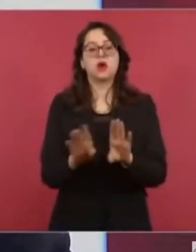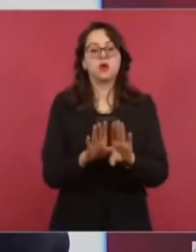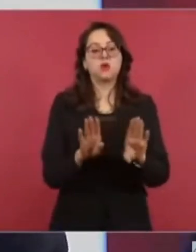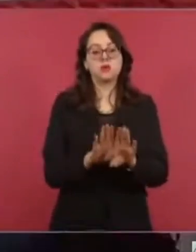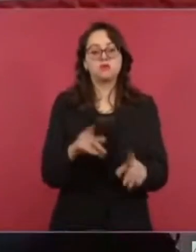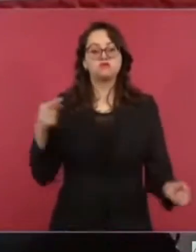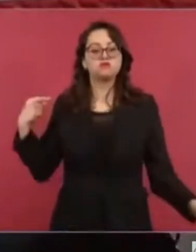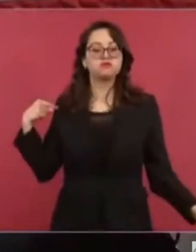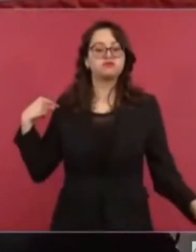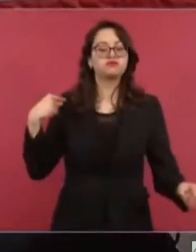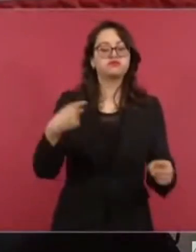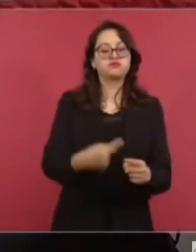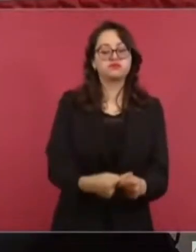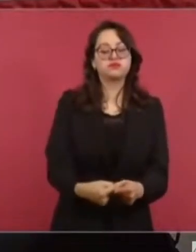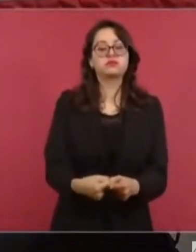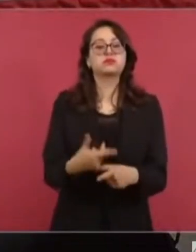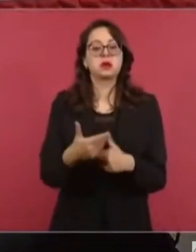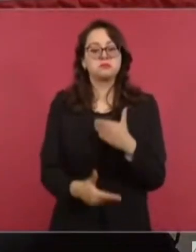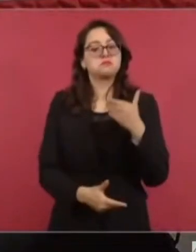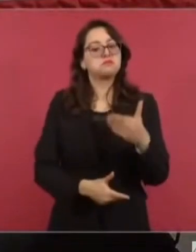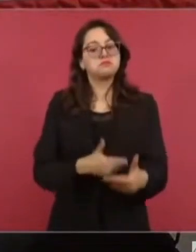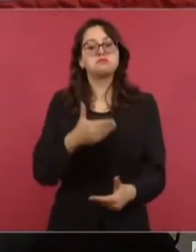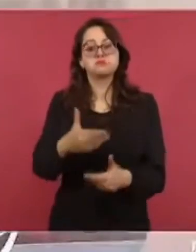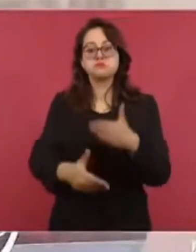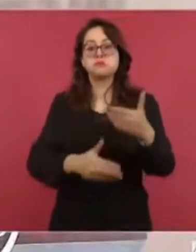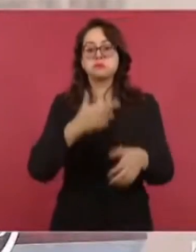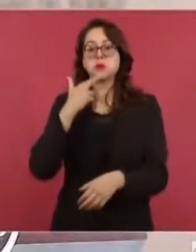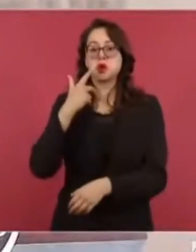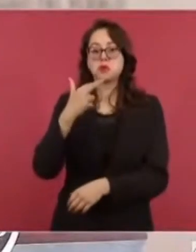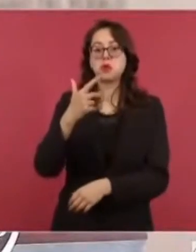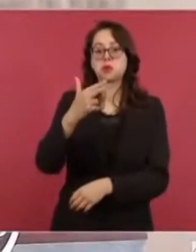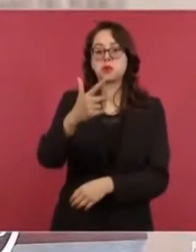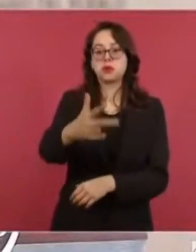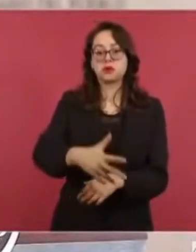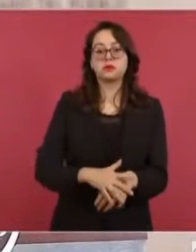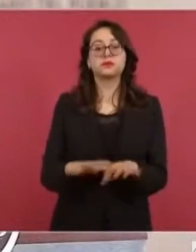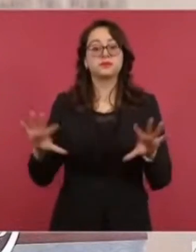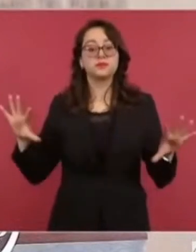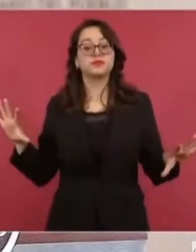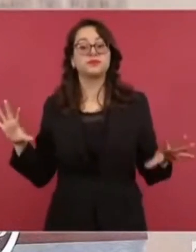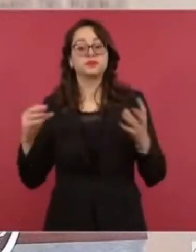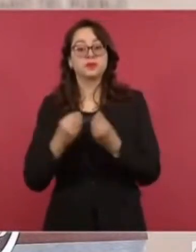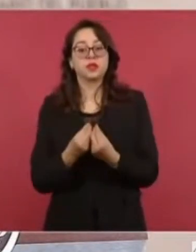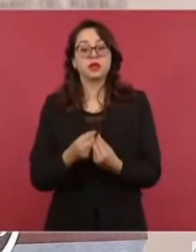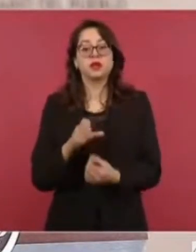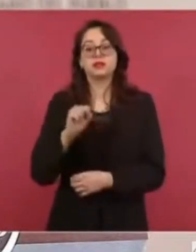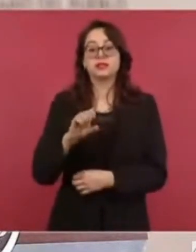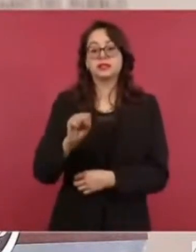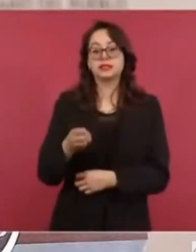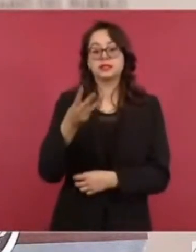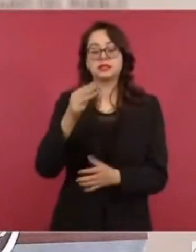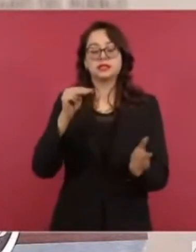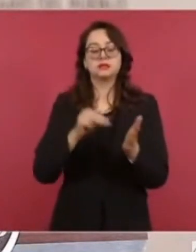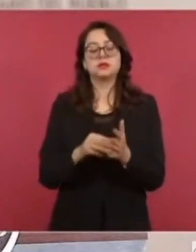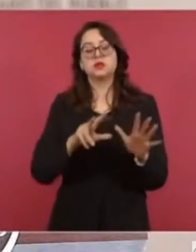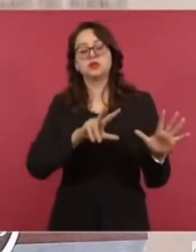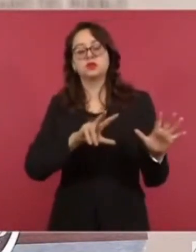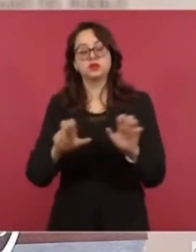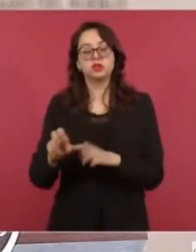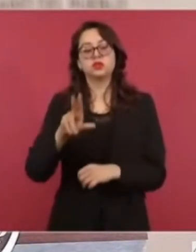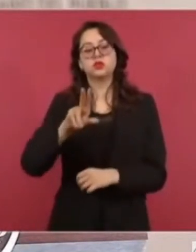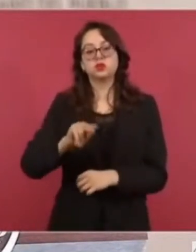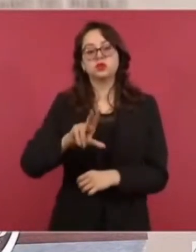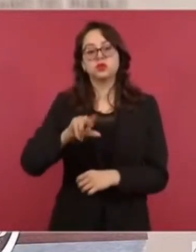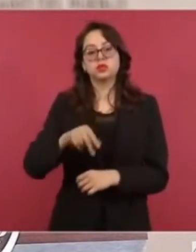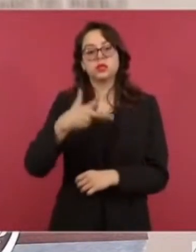esta última etapa del año. En total, IMSS Bienestar tiene 63,808 médicos,